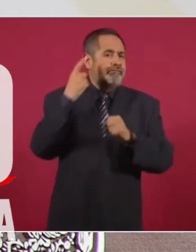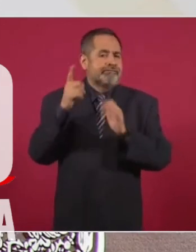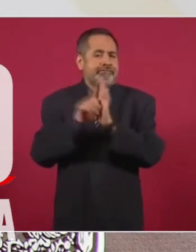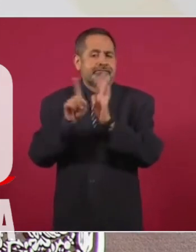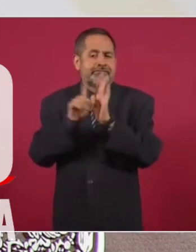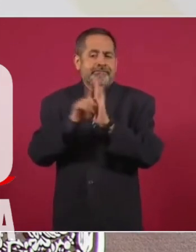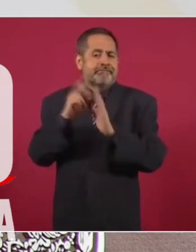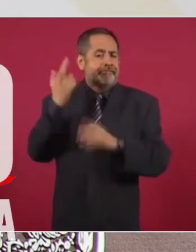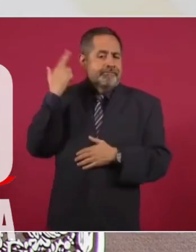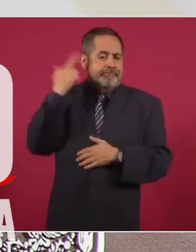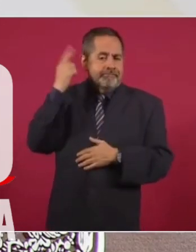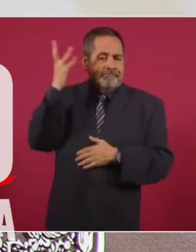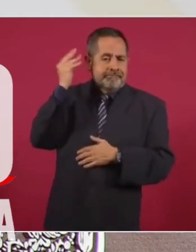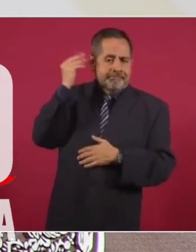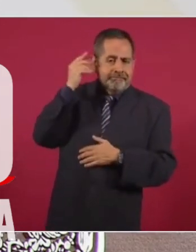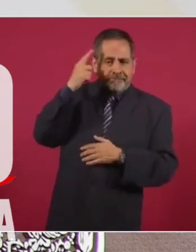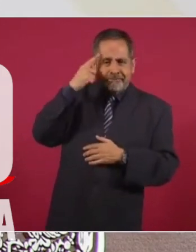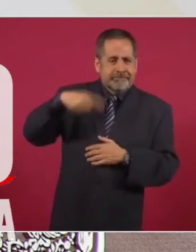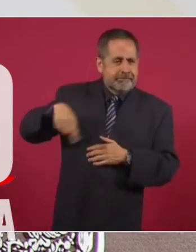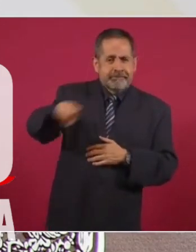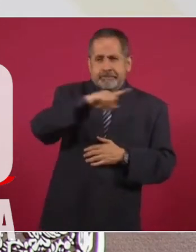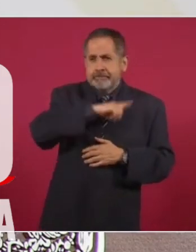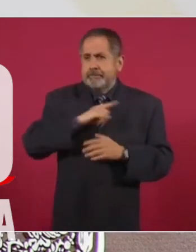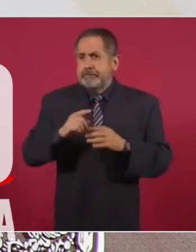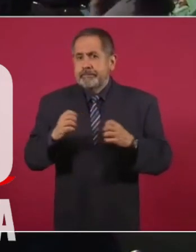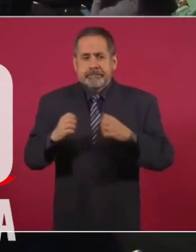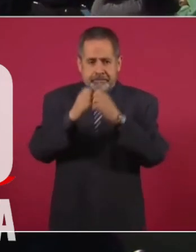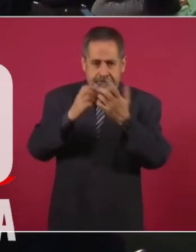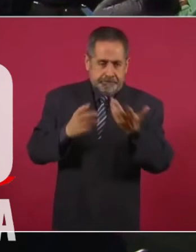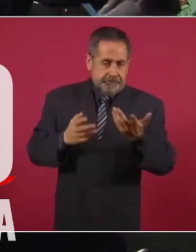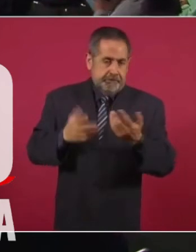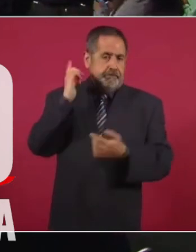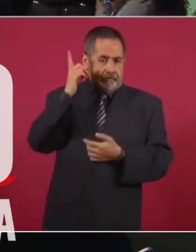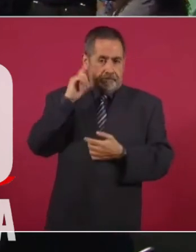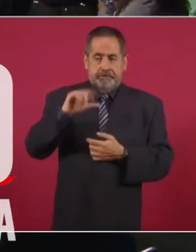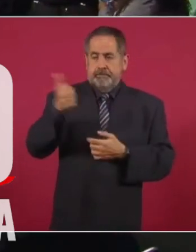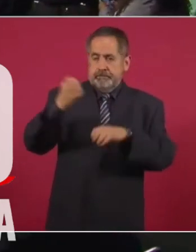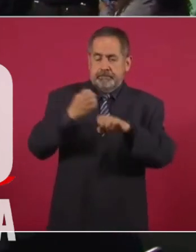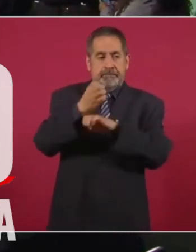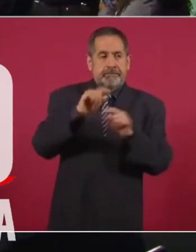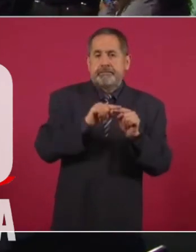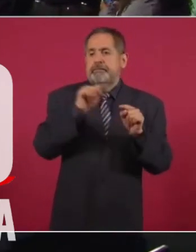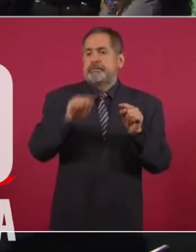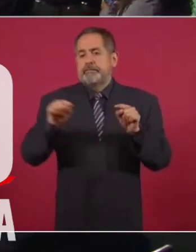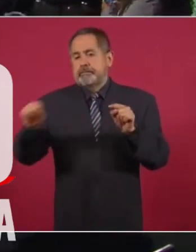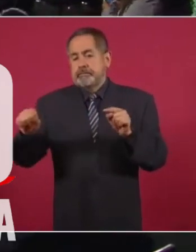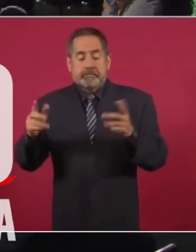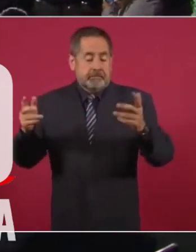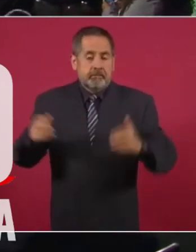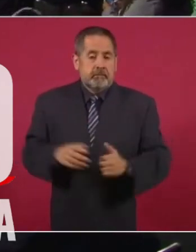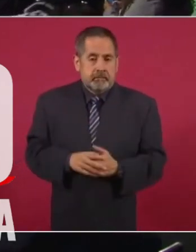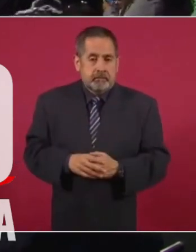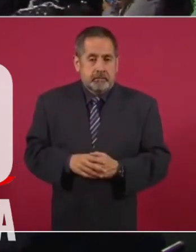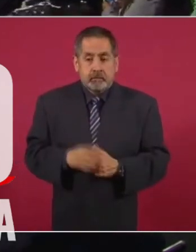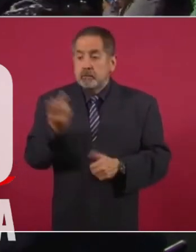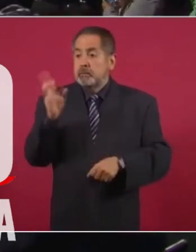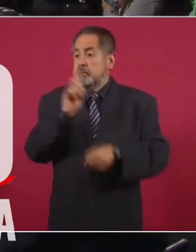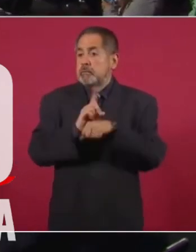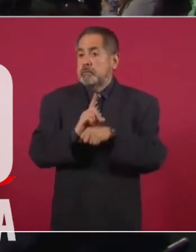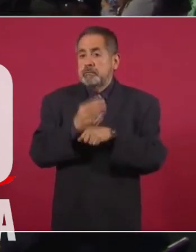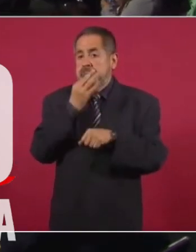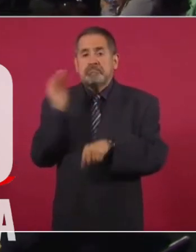y sería ideal que pudiera incrementarse en otros estados Esto no se hace de la noche a la mañana